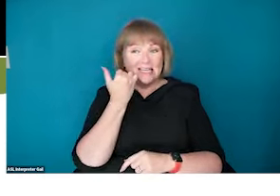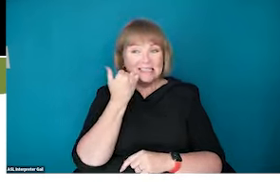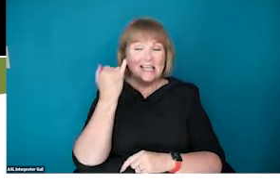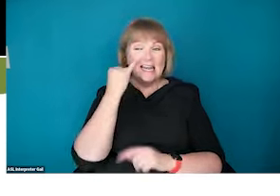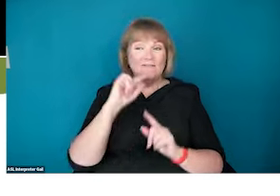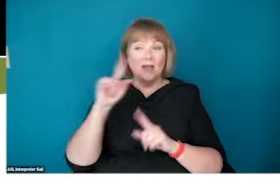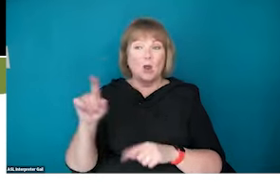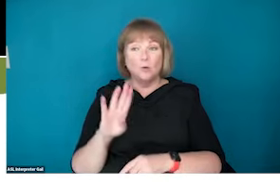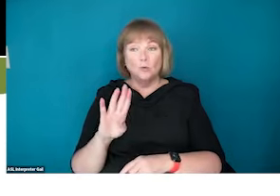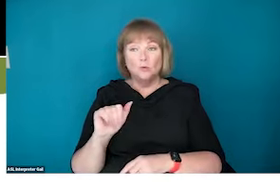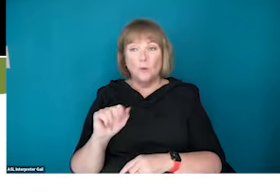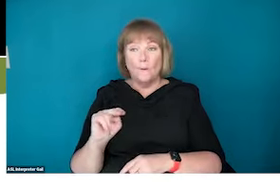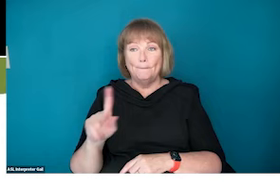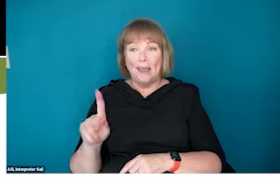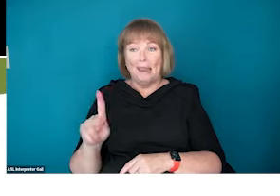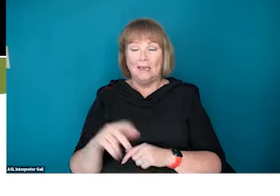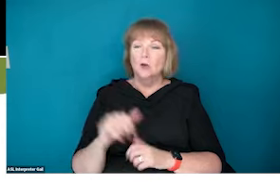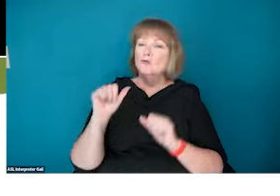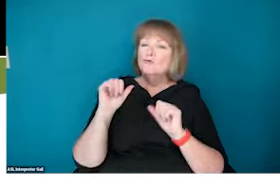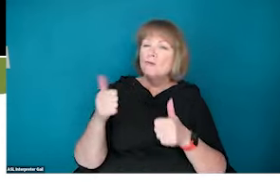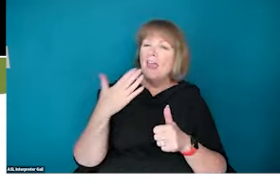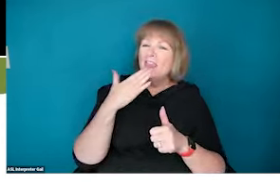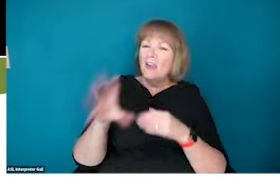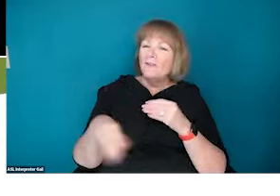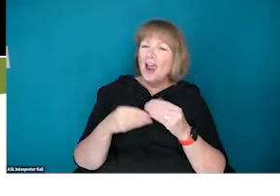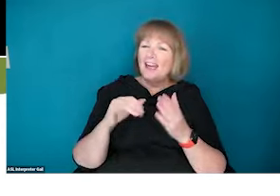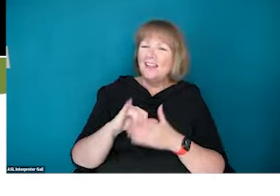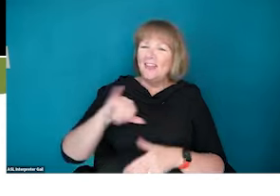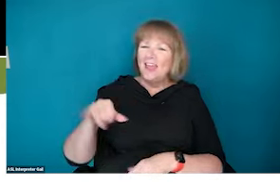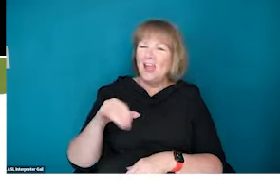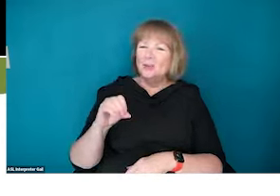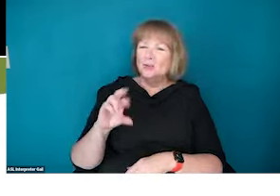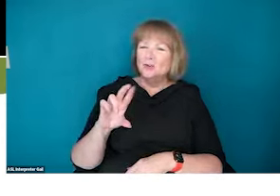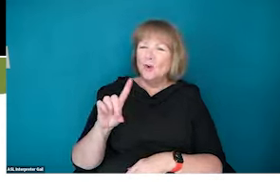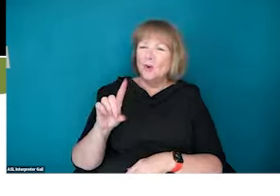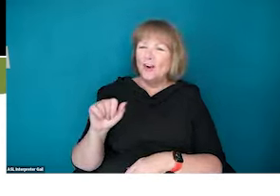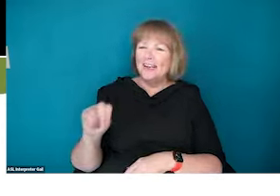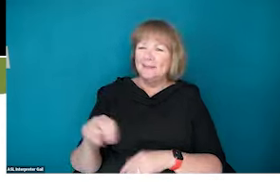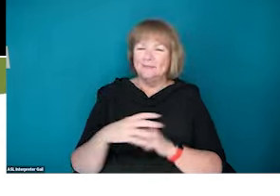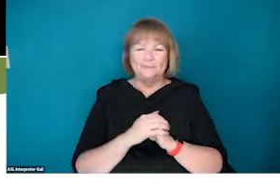Es como obtener una persona que sea un pagador representativo. Y muchas veces